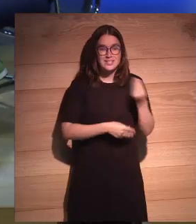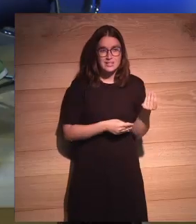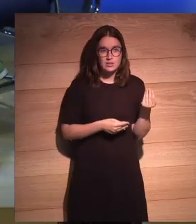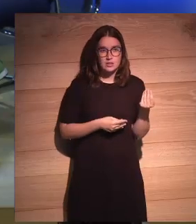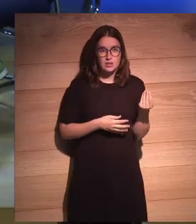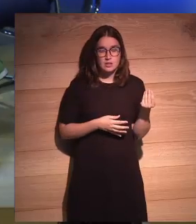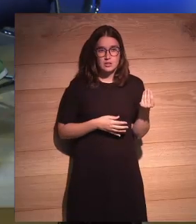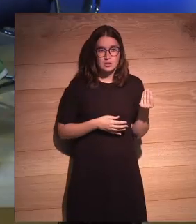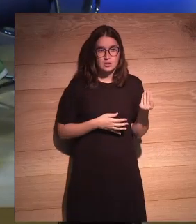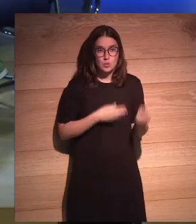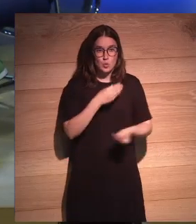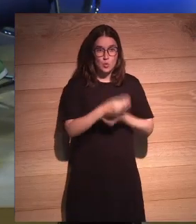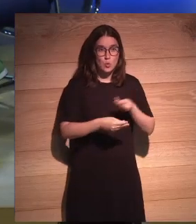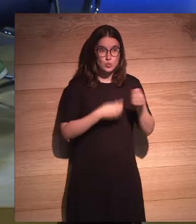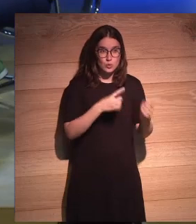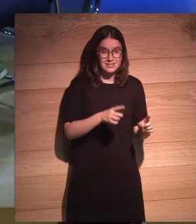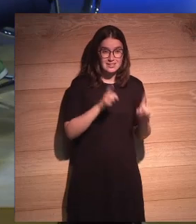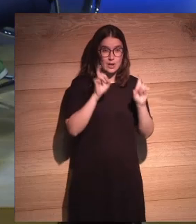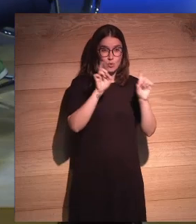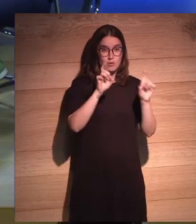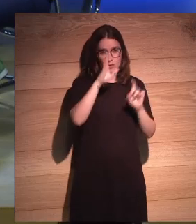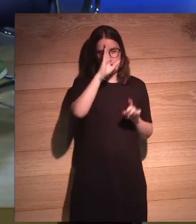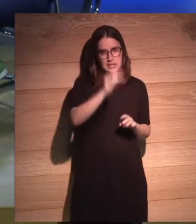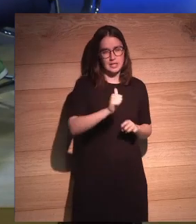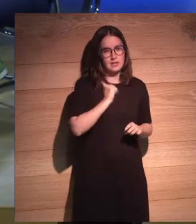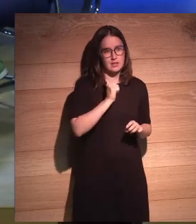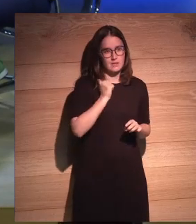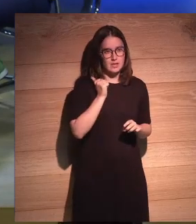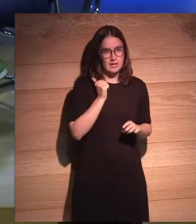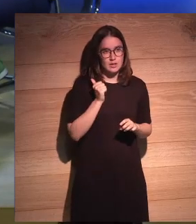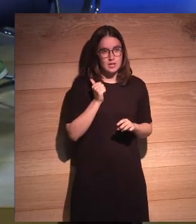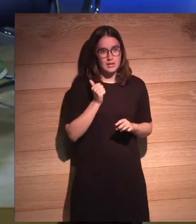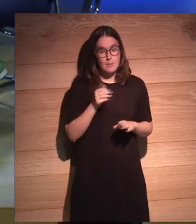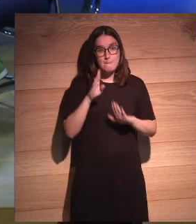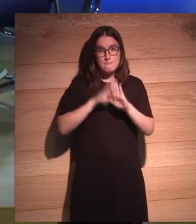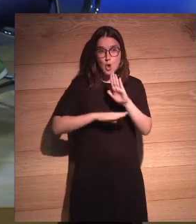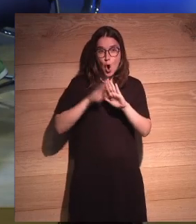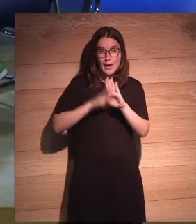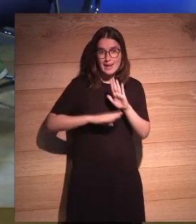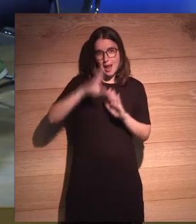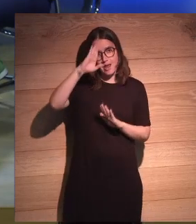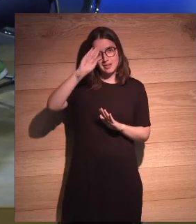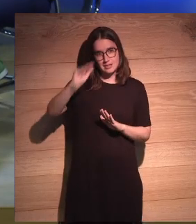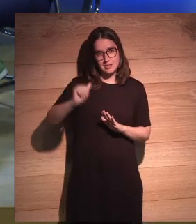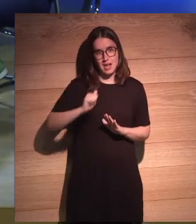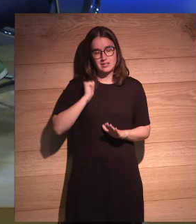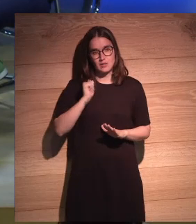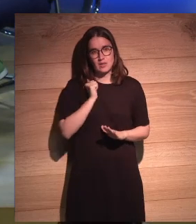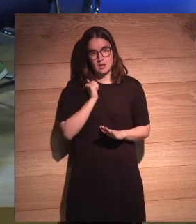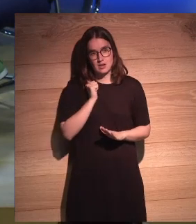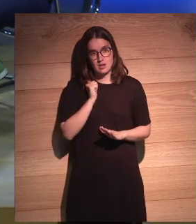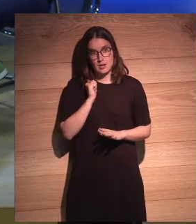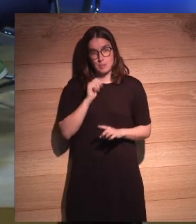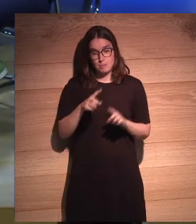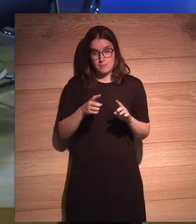seas usuario tampoco en educación de la inteligencia artificial. Programa la inteligencia artificial.